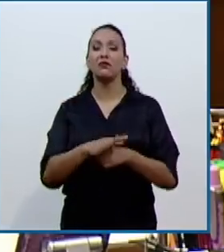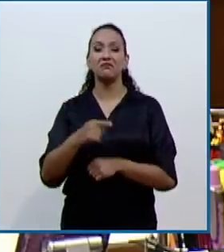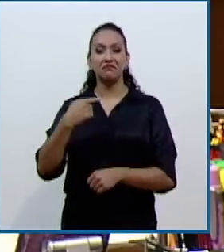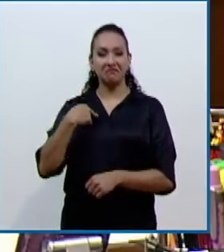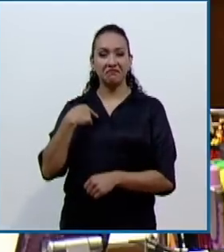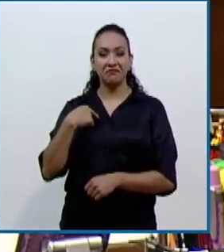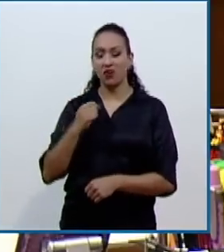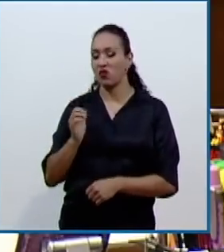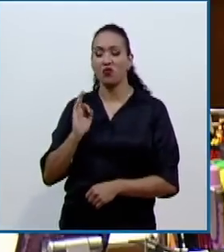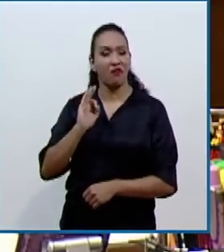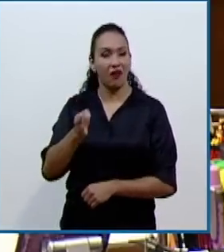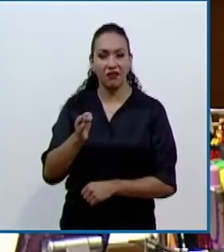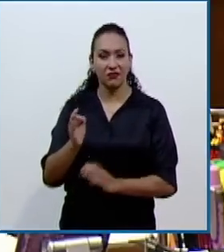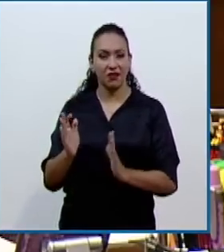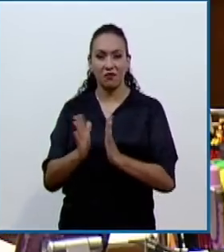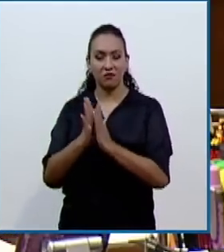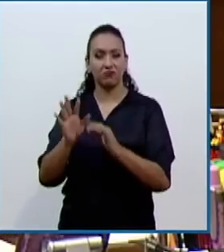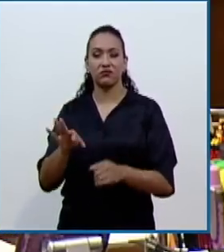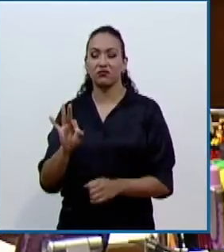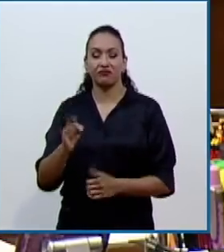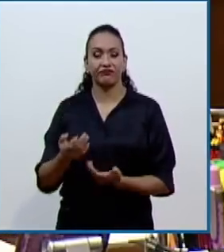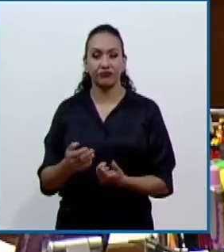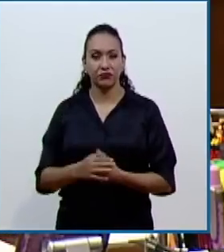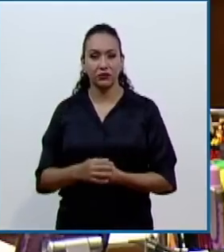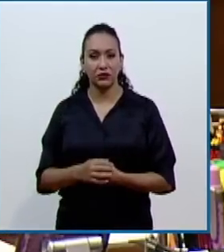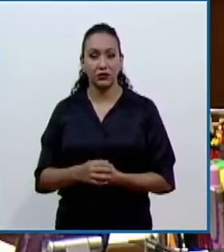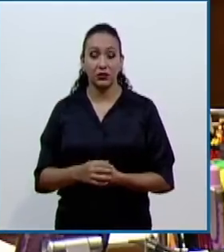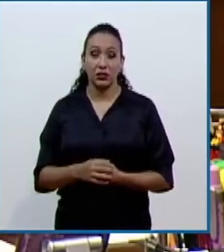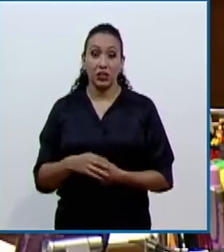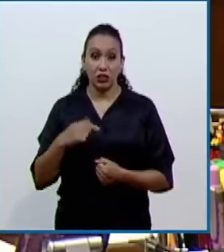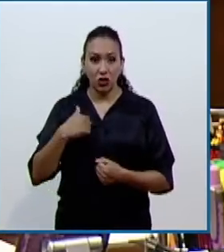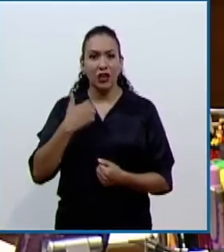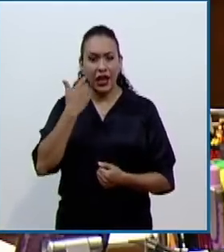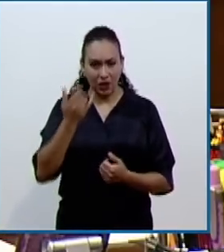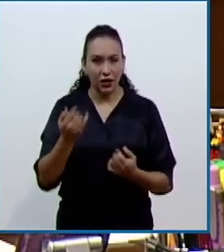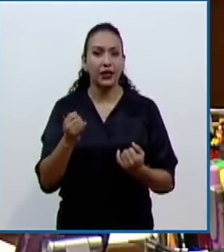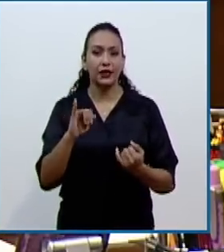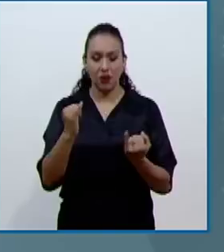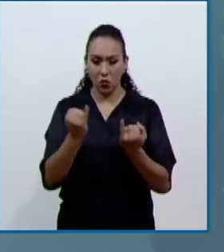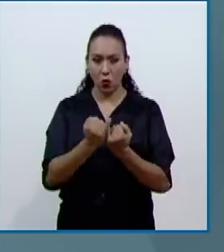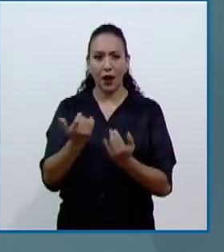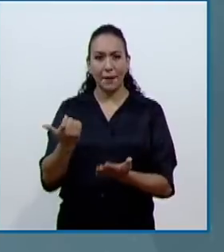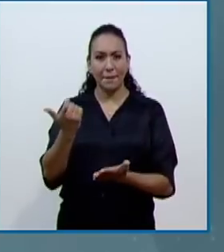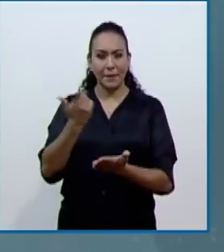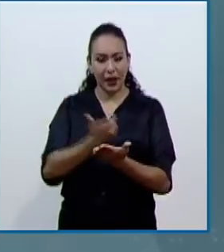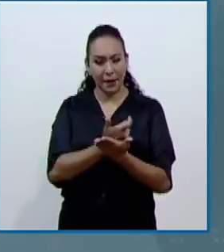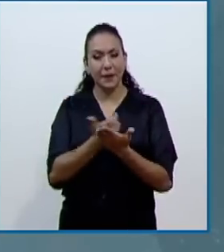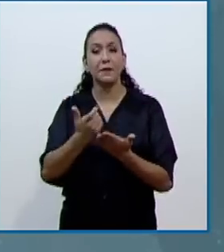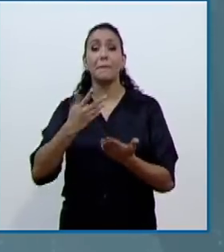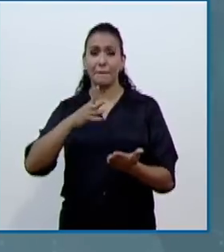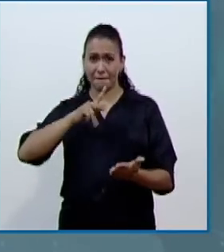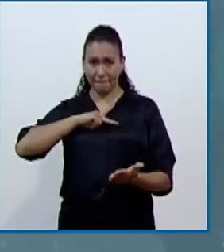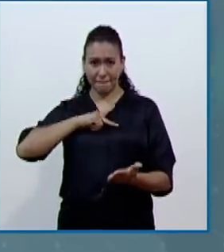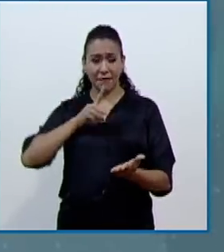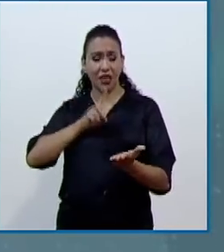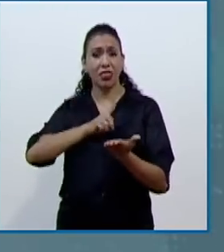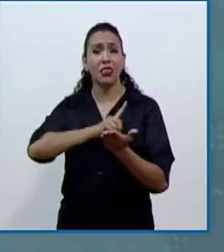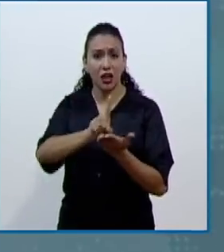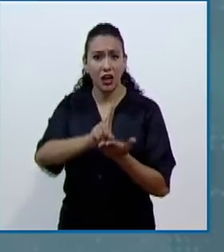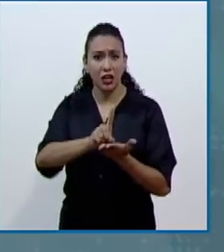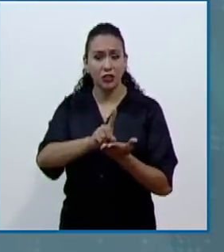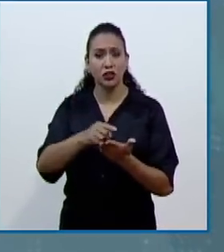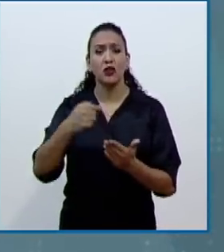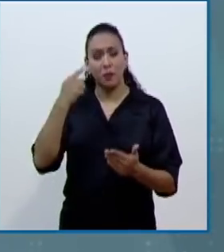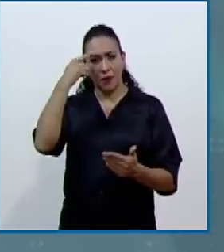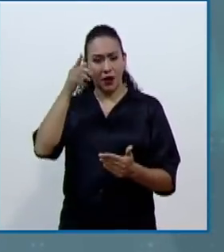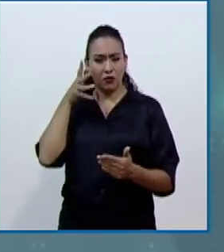bajo tales condiciones y, llegado el momento, el pago de la cantidad de dinero mensual a la que tengo derecho como futura integrante en